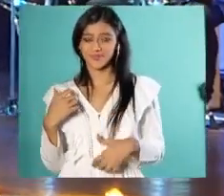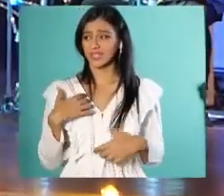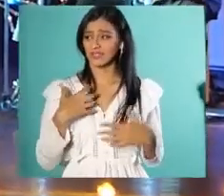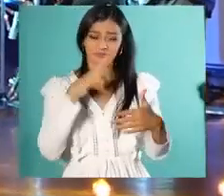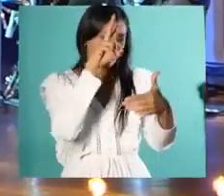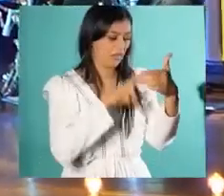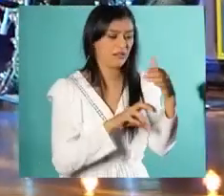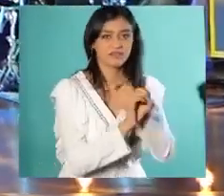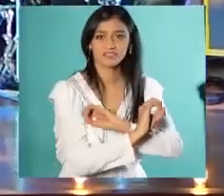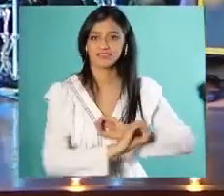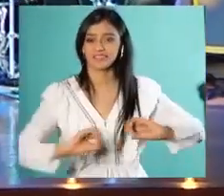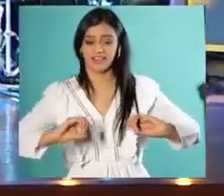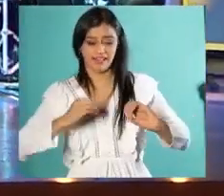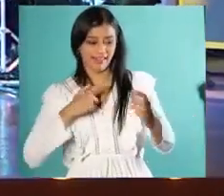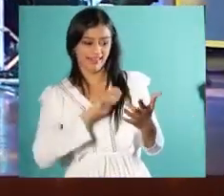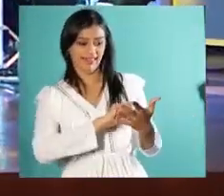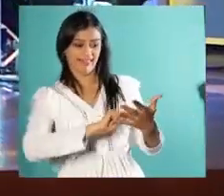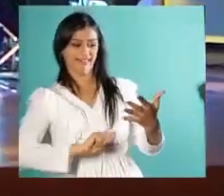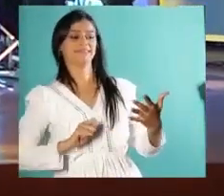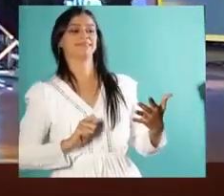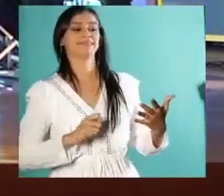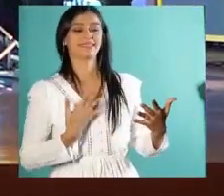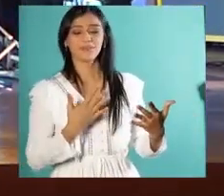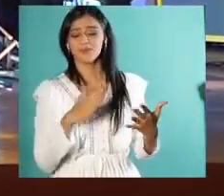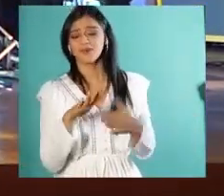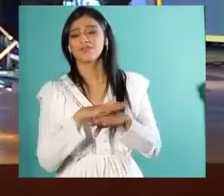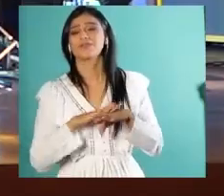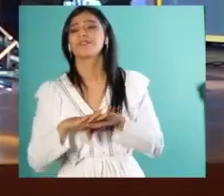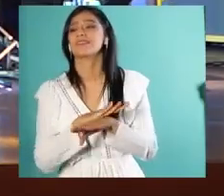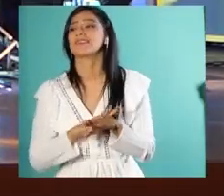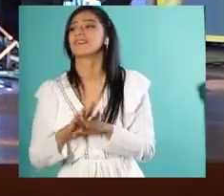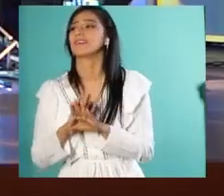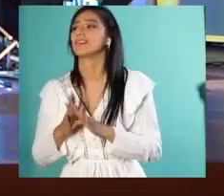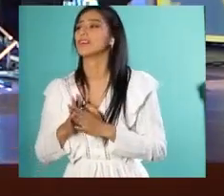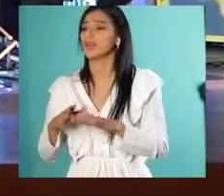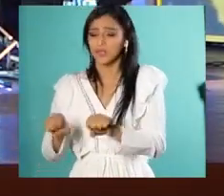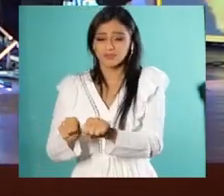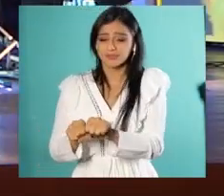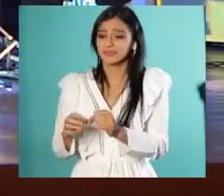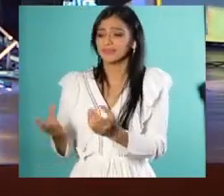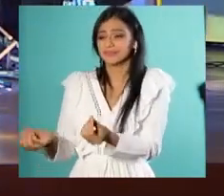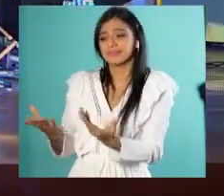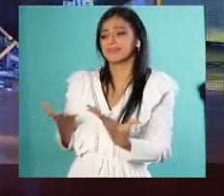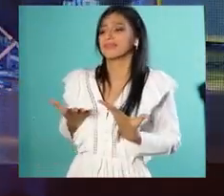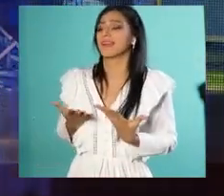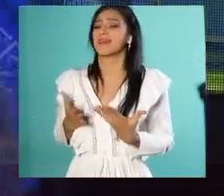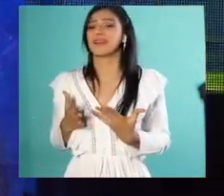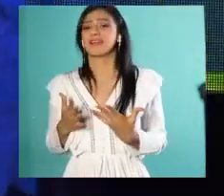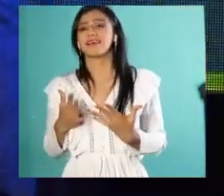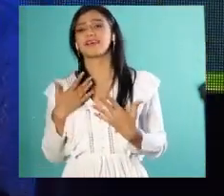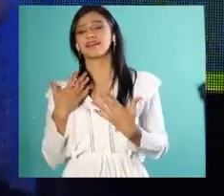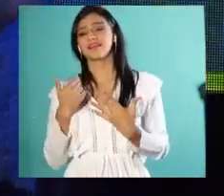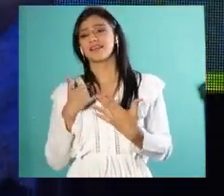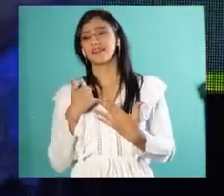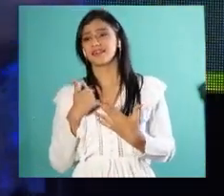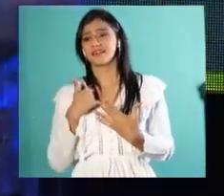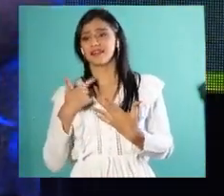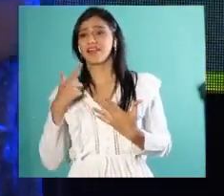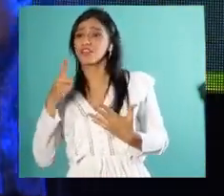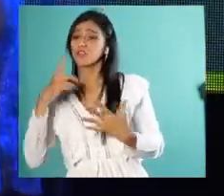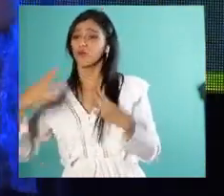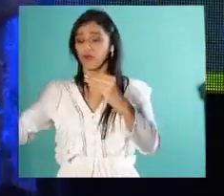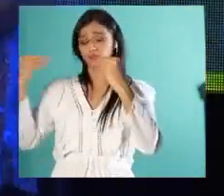Yo no sé leer ni mi propio garabato, pero por tu amor yo me quito los zapatos. Si tú fueras